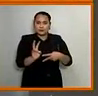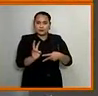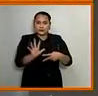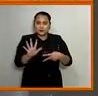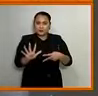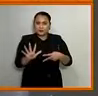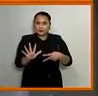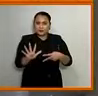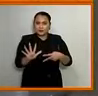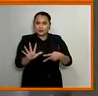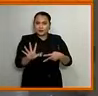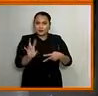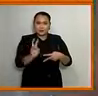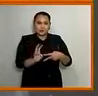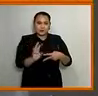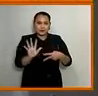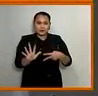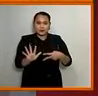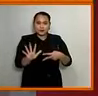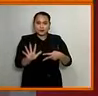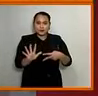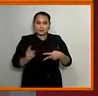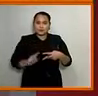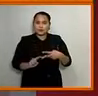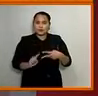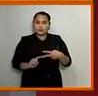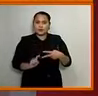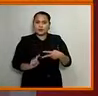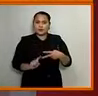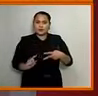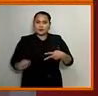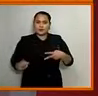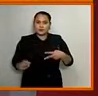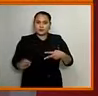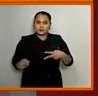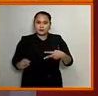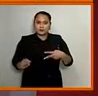5, primer número ganador, 75. Segundo número premiado, primer dígito.